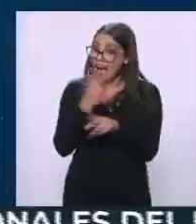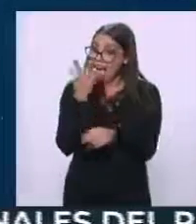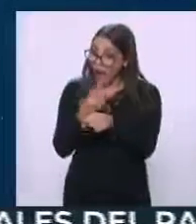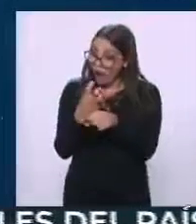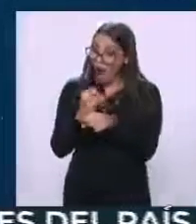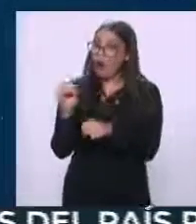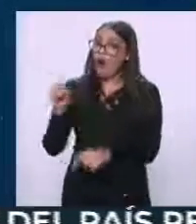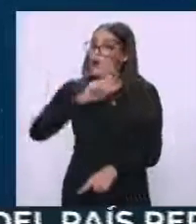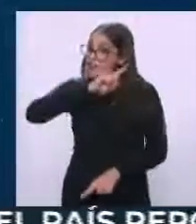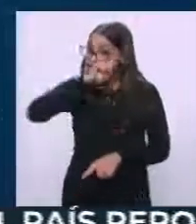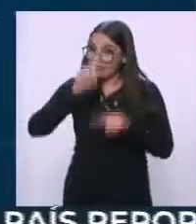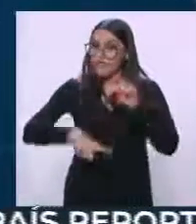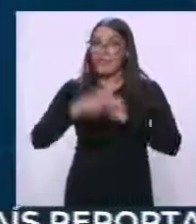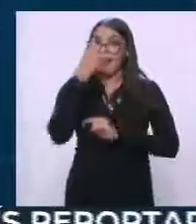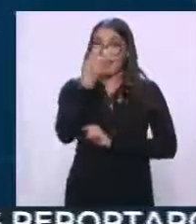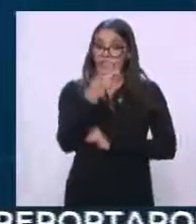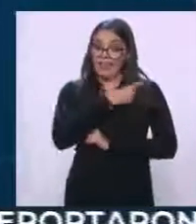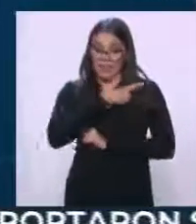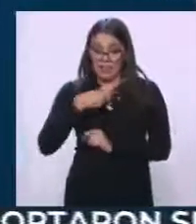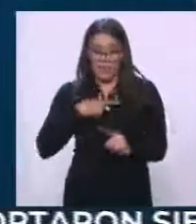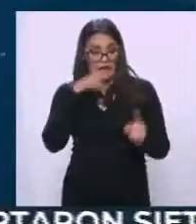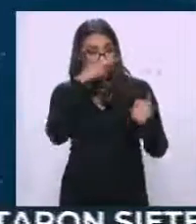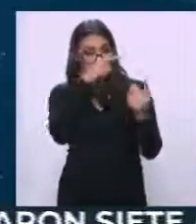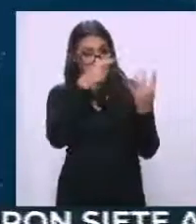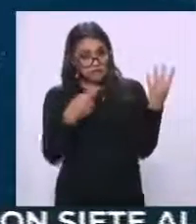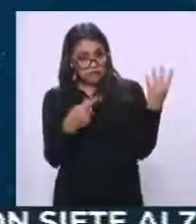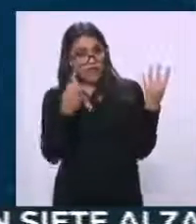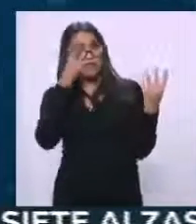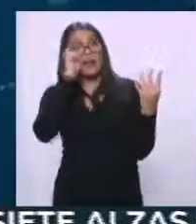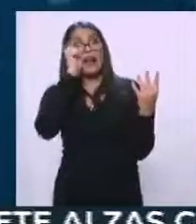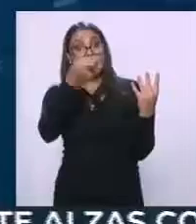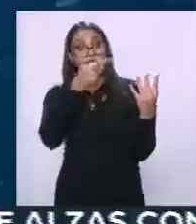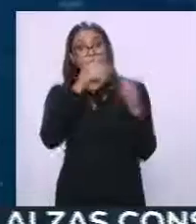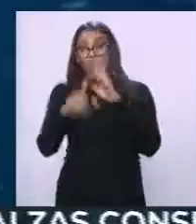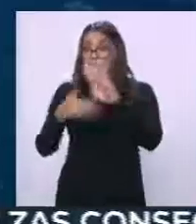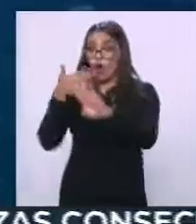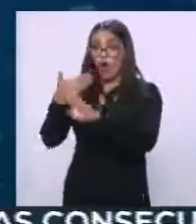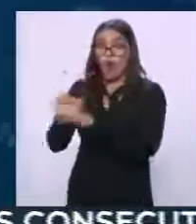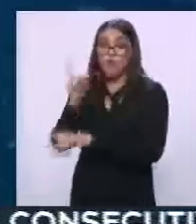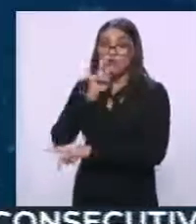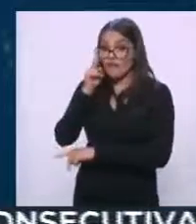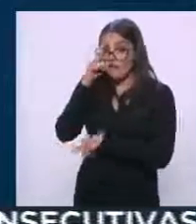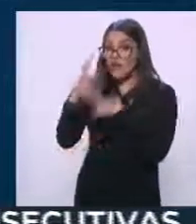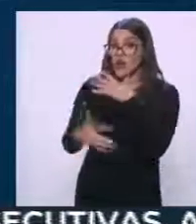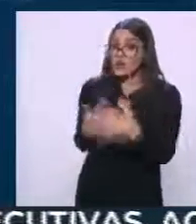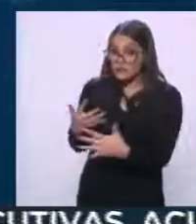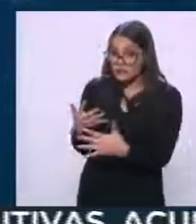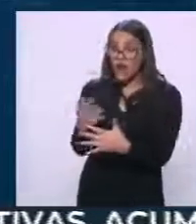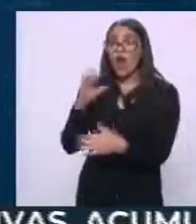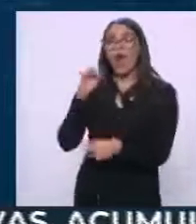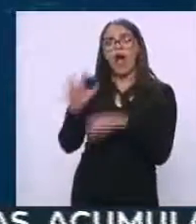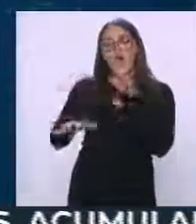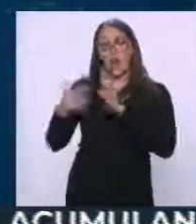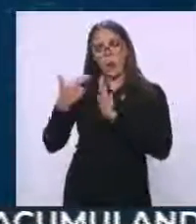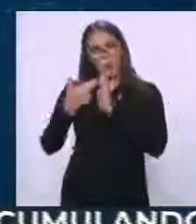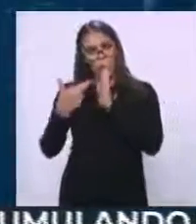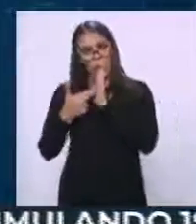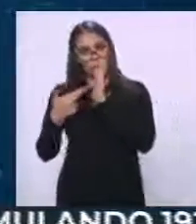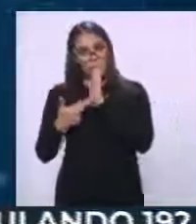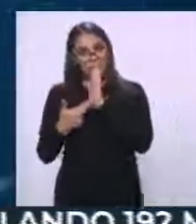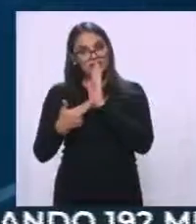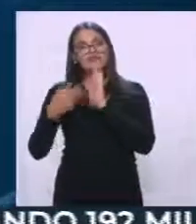aquellas disposiciones que resultan en violencia contra las mujeres o resultan ser normas